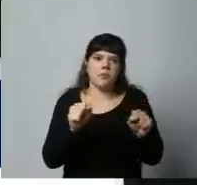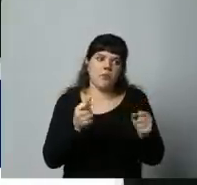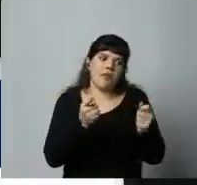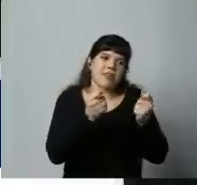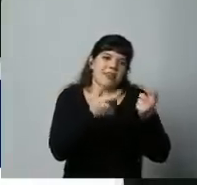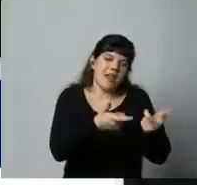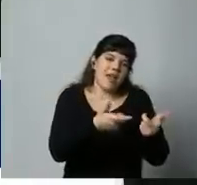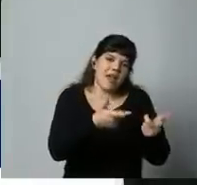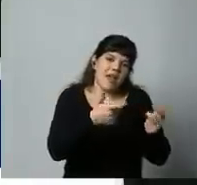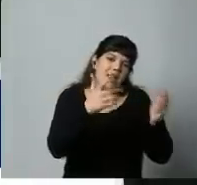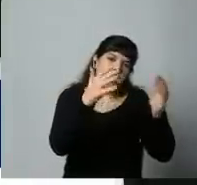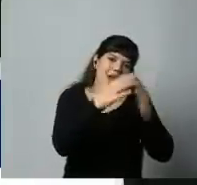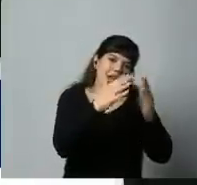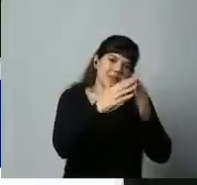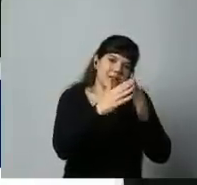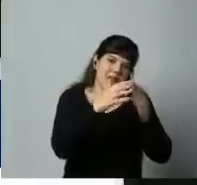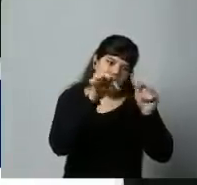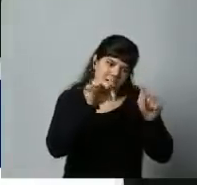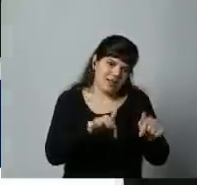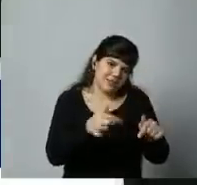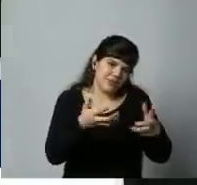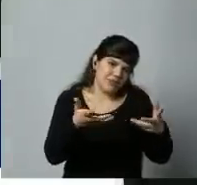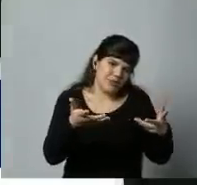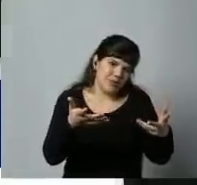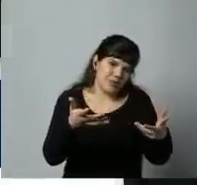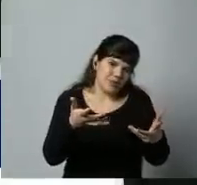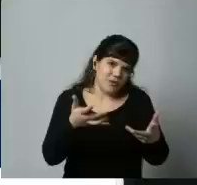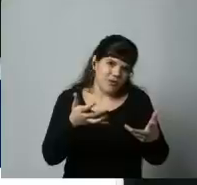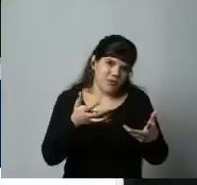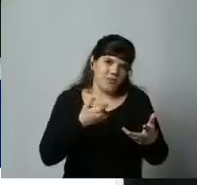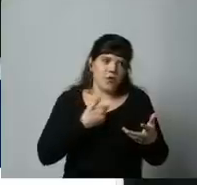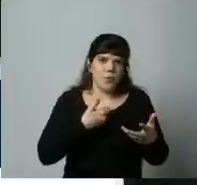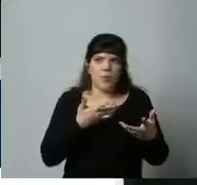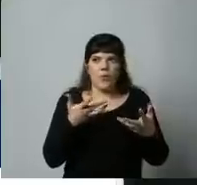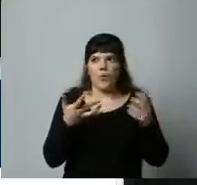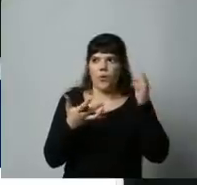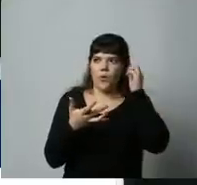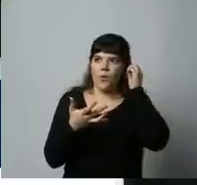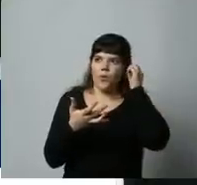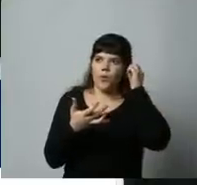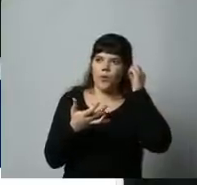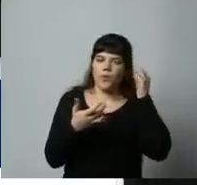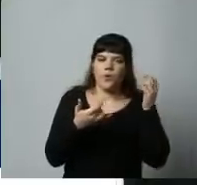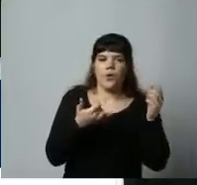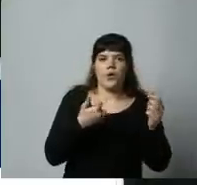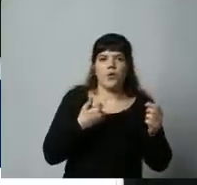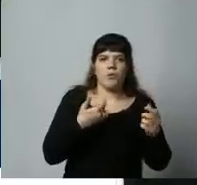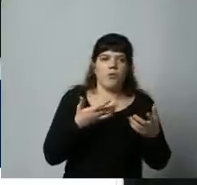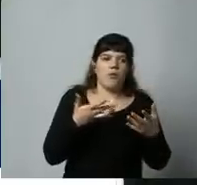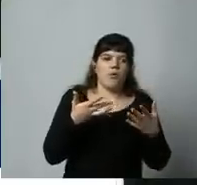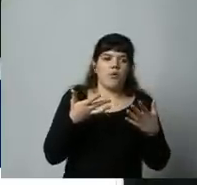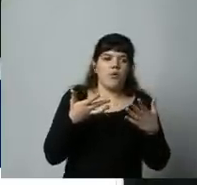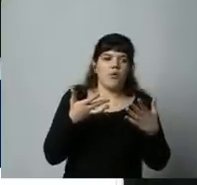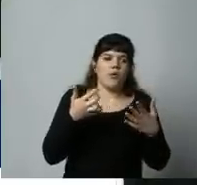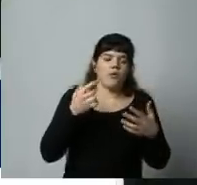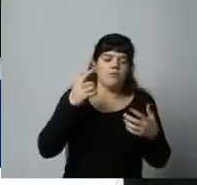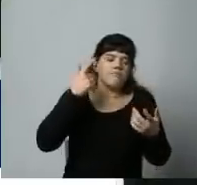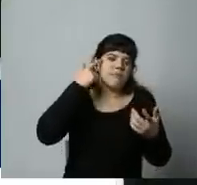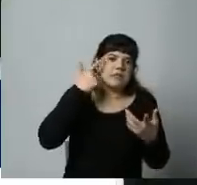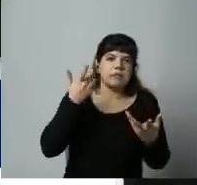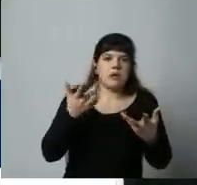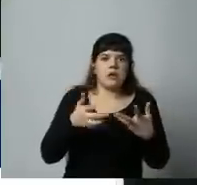materialidad también a esto que es no cómo se enuncia el derecho a la ciudad bueno forma parte con eso con la